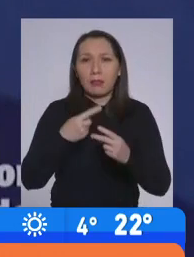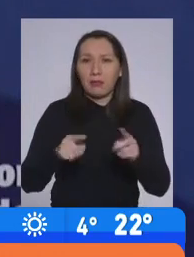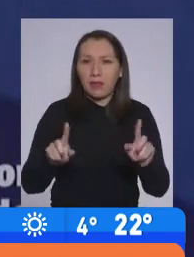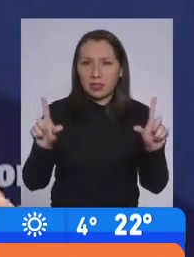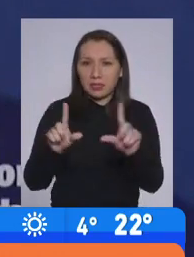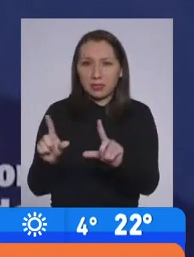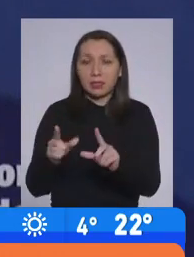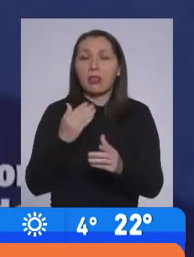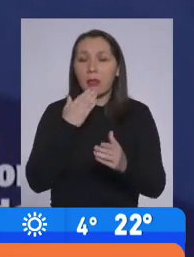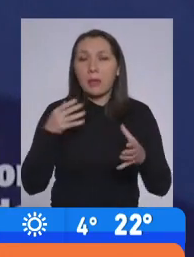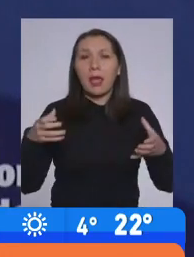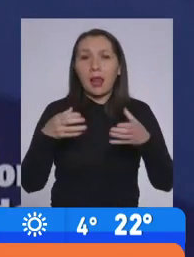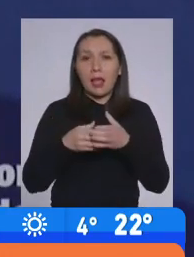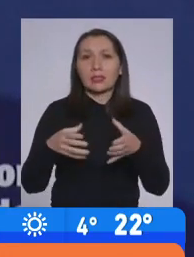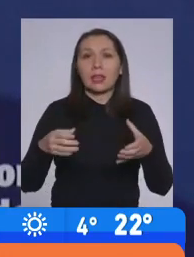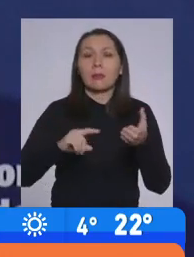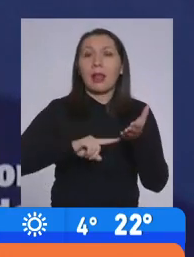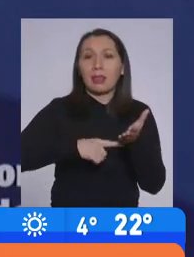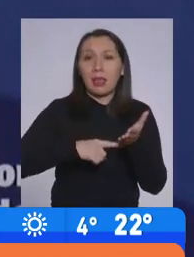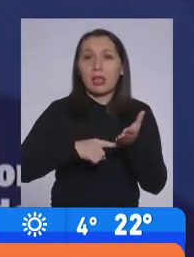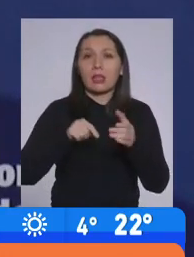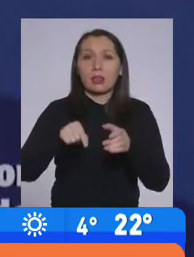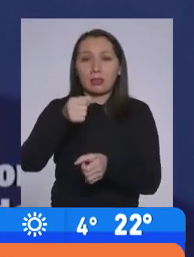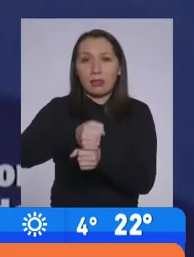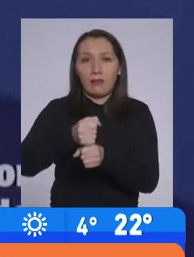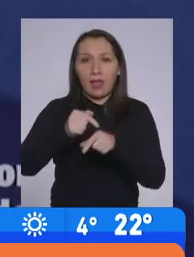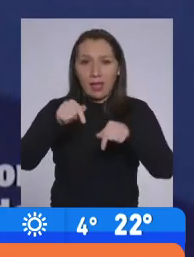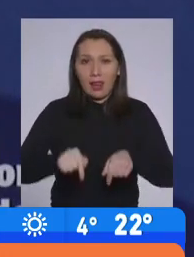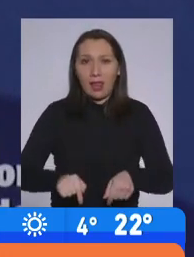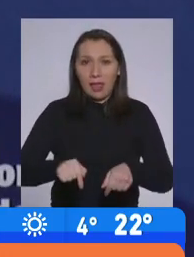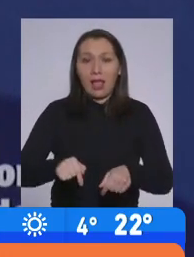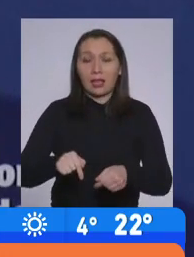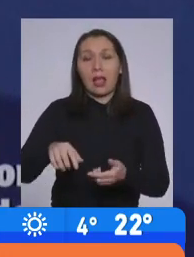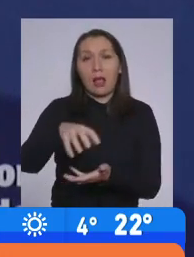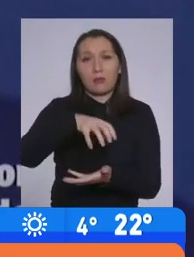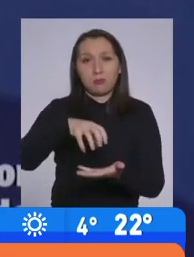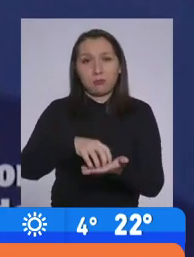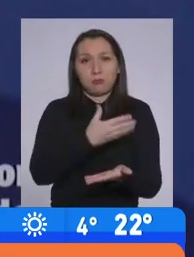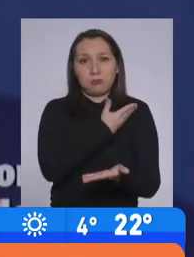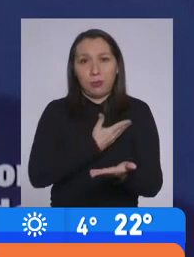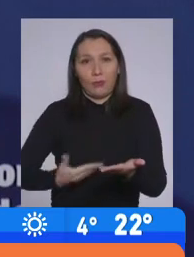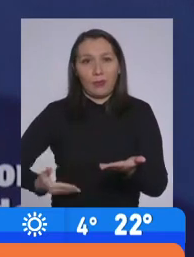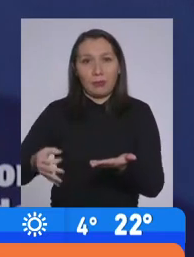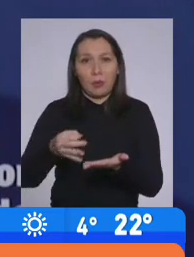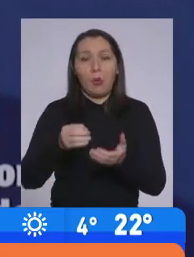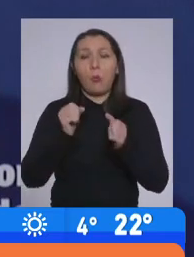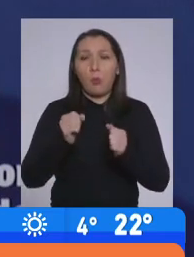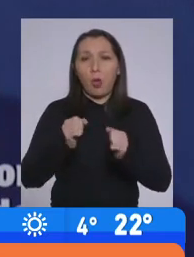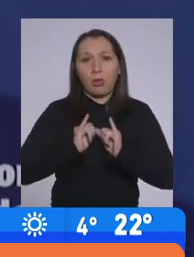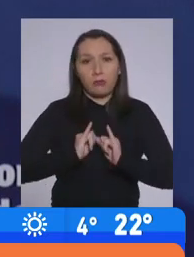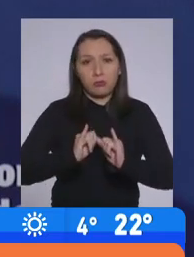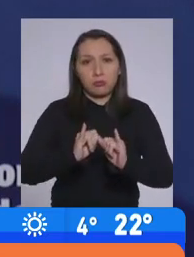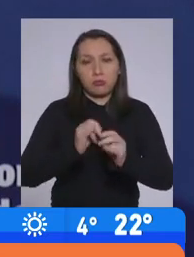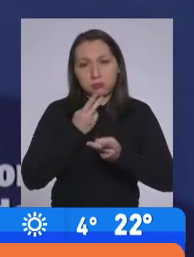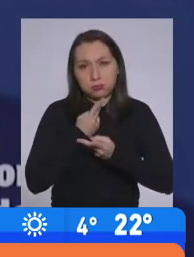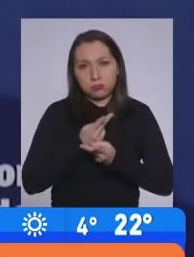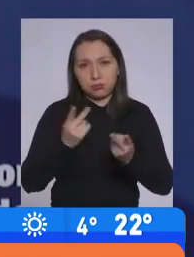equipo técnico que trabaja aquí en la moneda y que hace posible esta transmisión